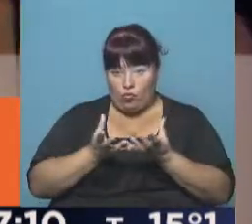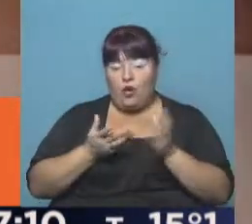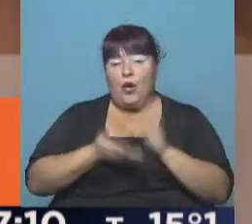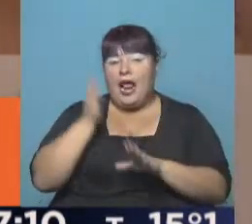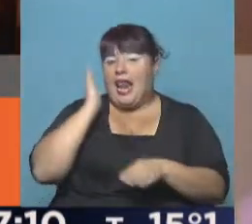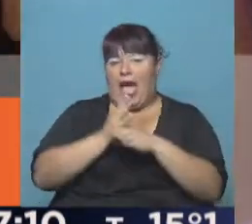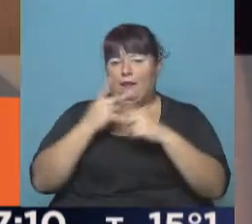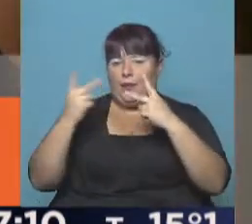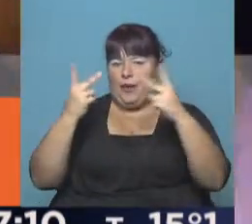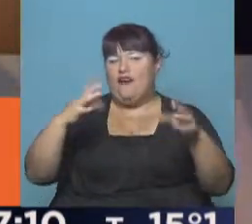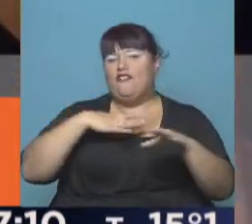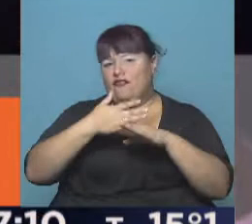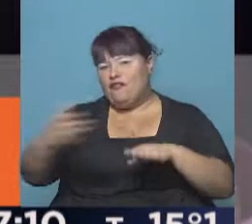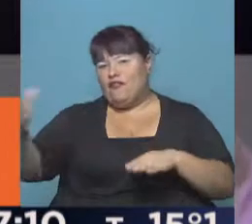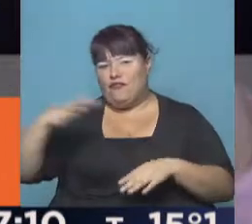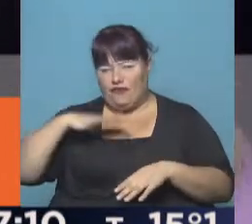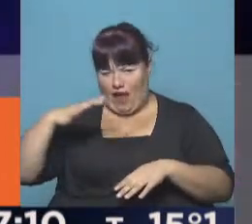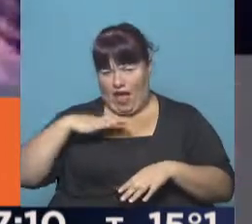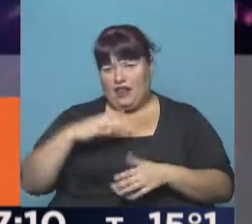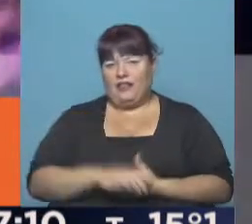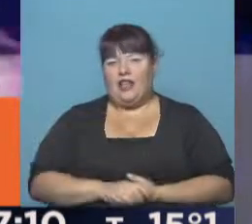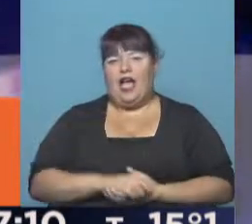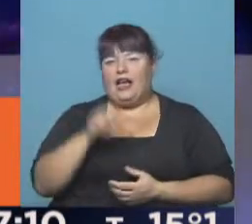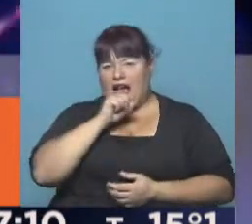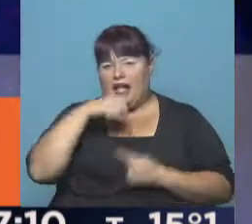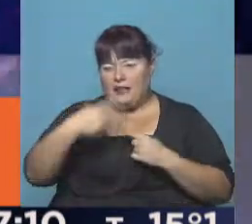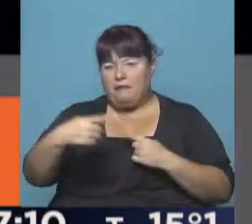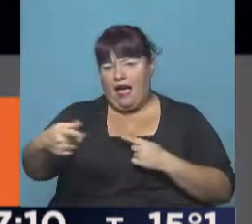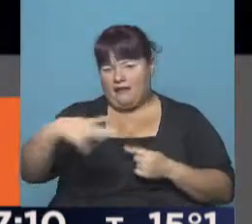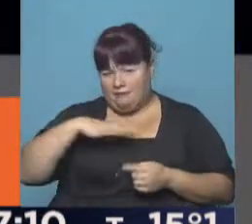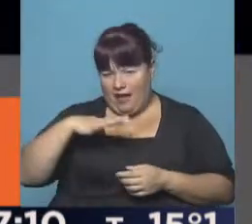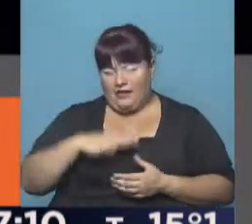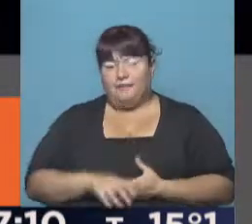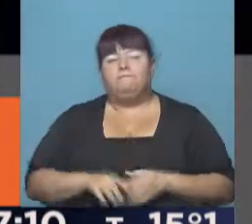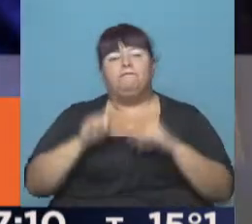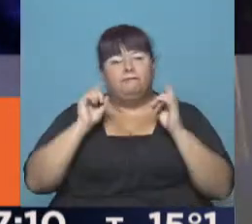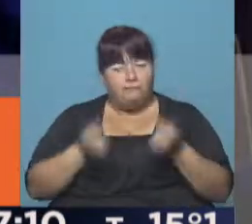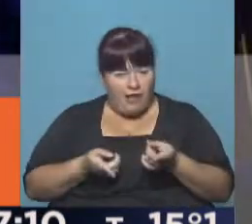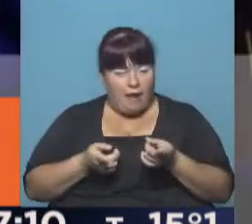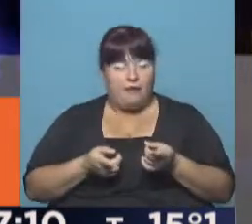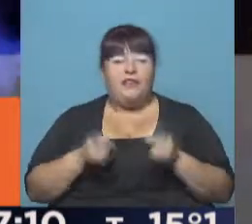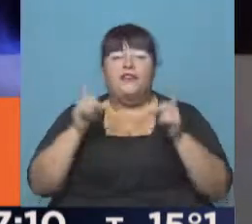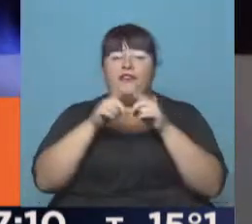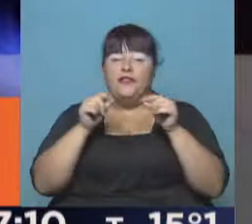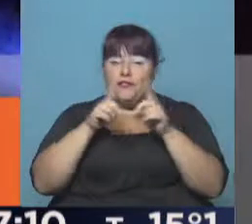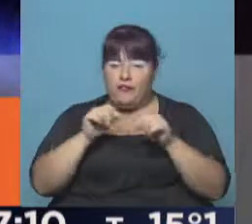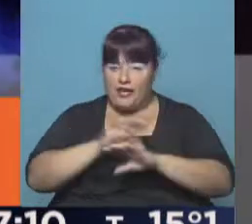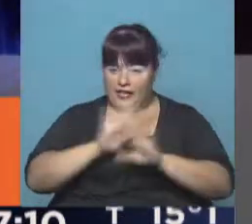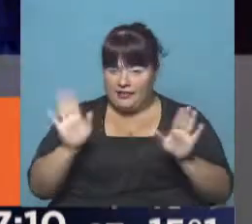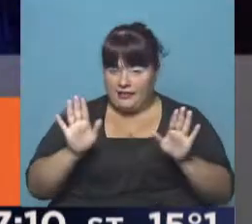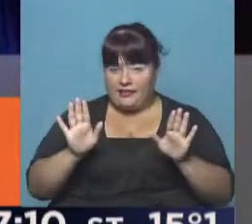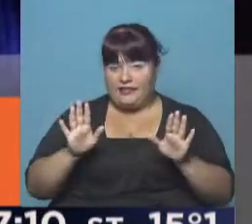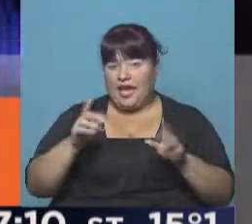la mitad de la gira, todavía le quedaban una gran cantidad de recitales por cumplir, e incluso la fecha que tenía ya